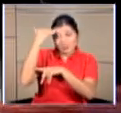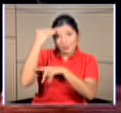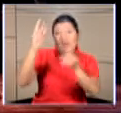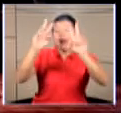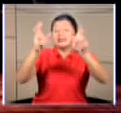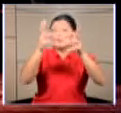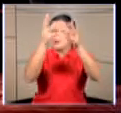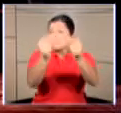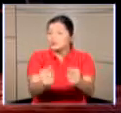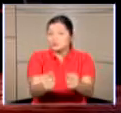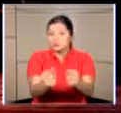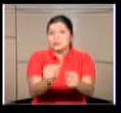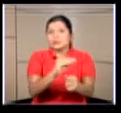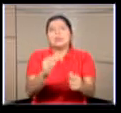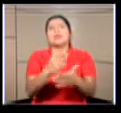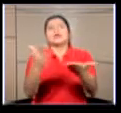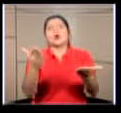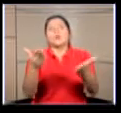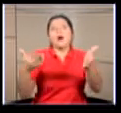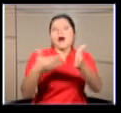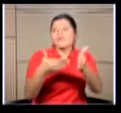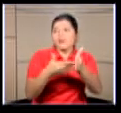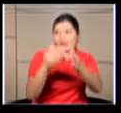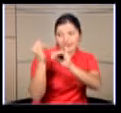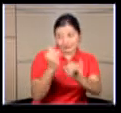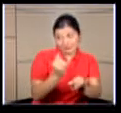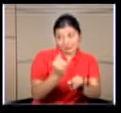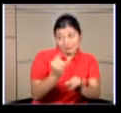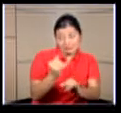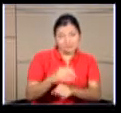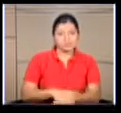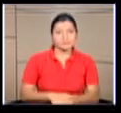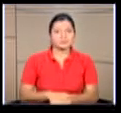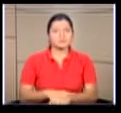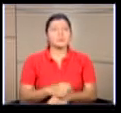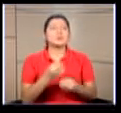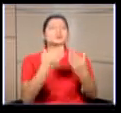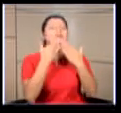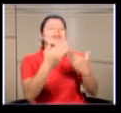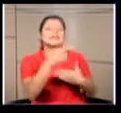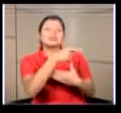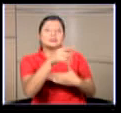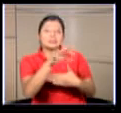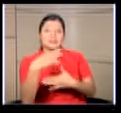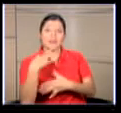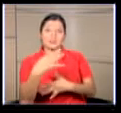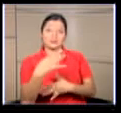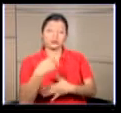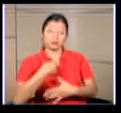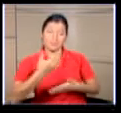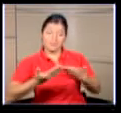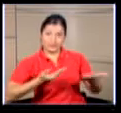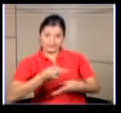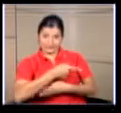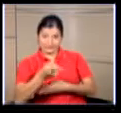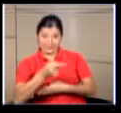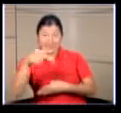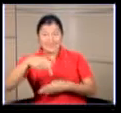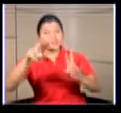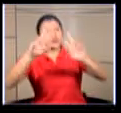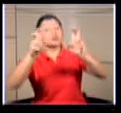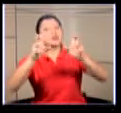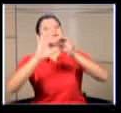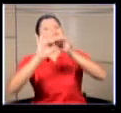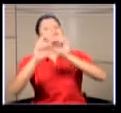de los presupuestos y cómo se verían afectadas las instituciones públicas. No, muchísimas gracias por la invitación, estamos para servir y es un tema país.